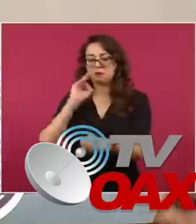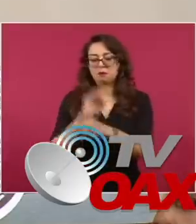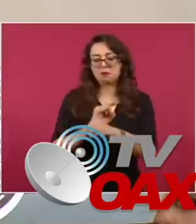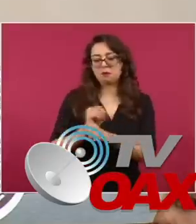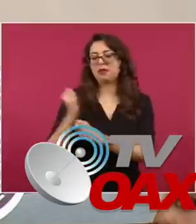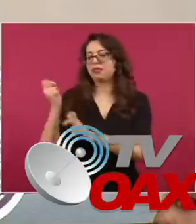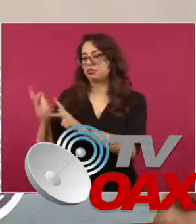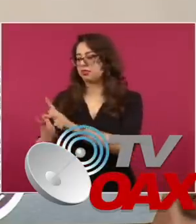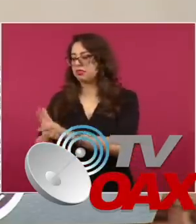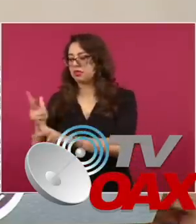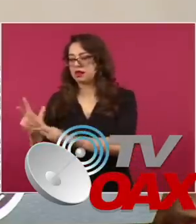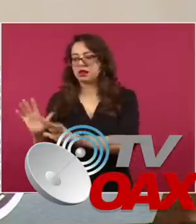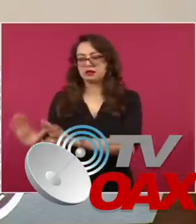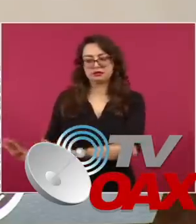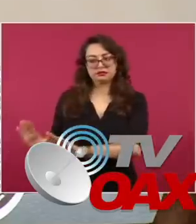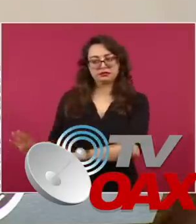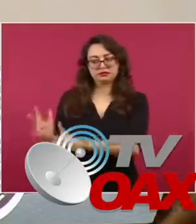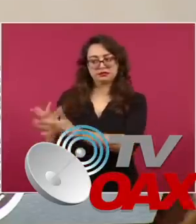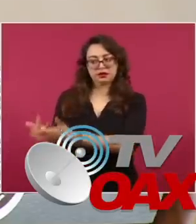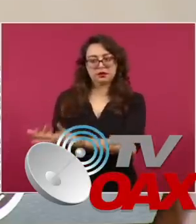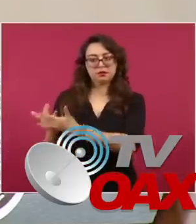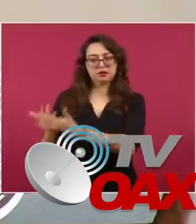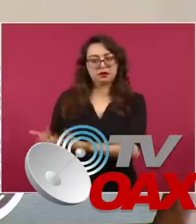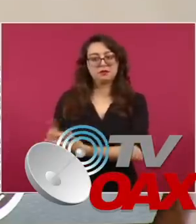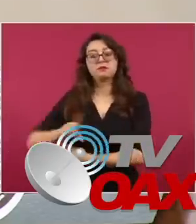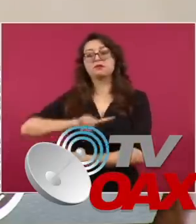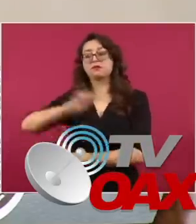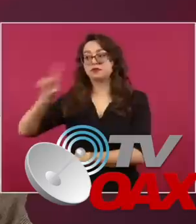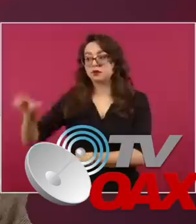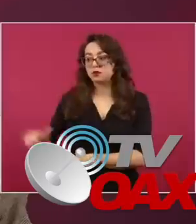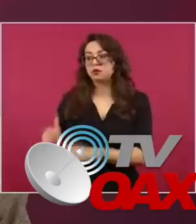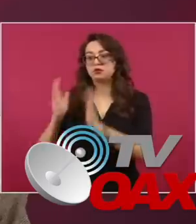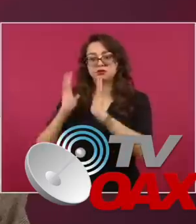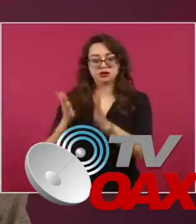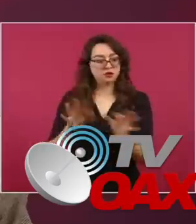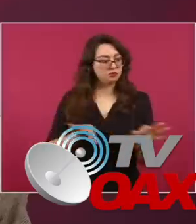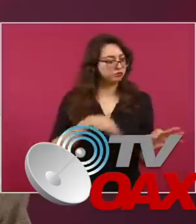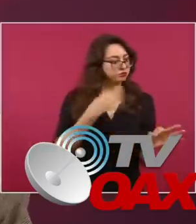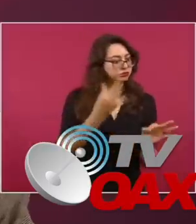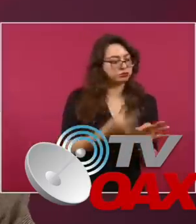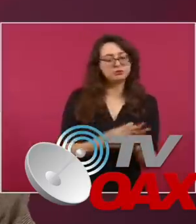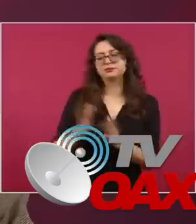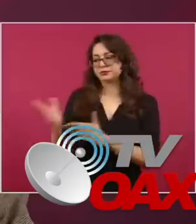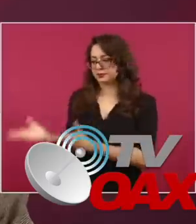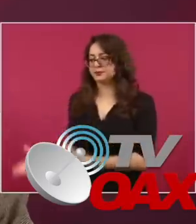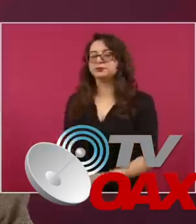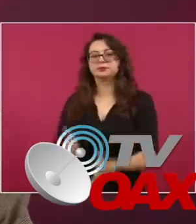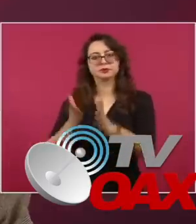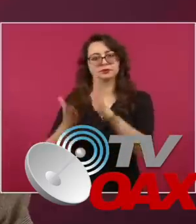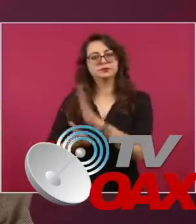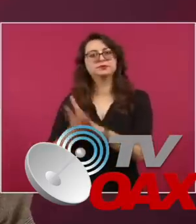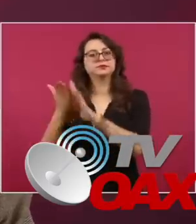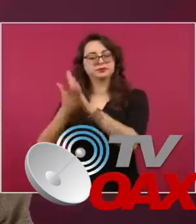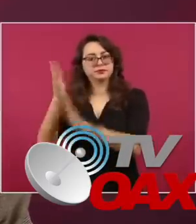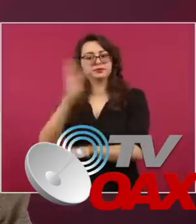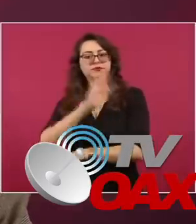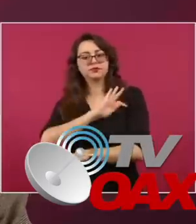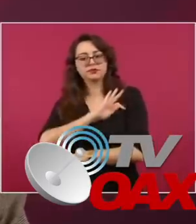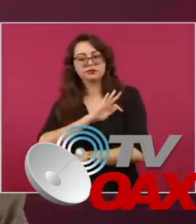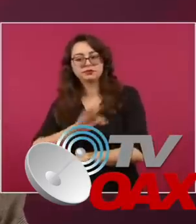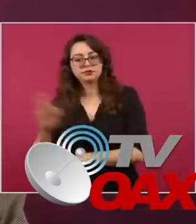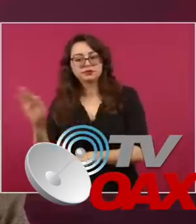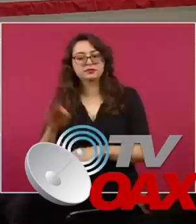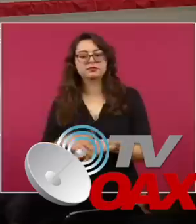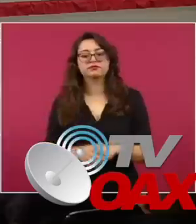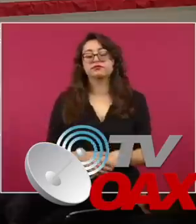de 500 elementos de tropa que proporcionó la Secretaría de la Defensa Nacional, el apoyo de los gobiernos